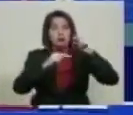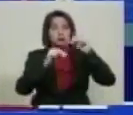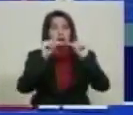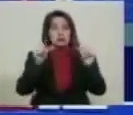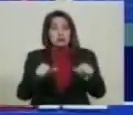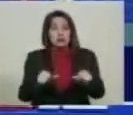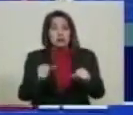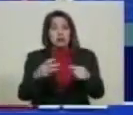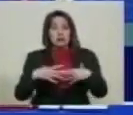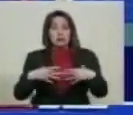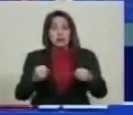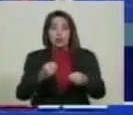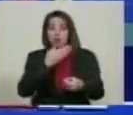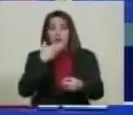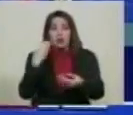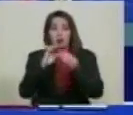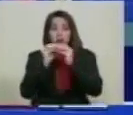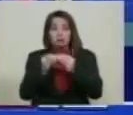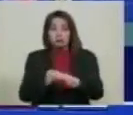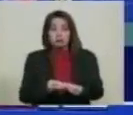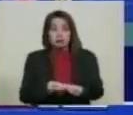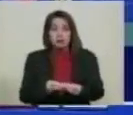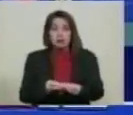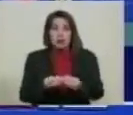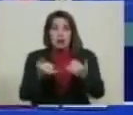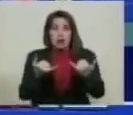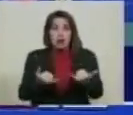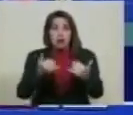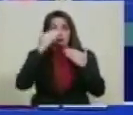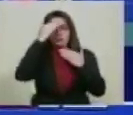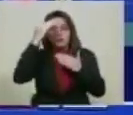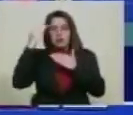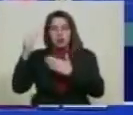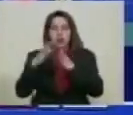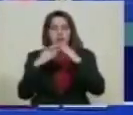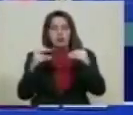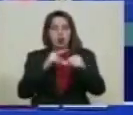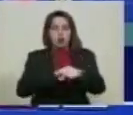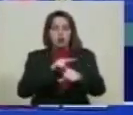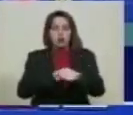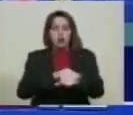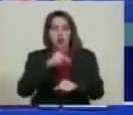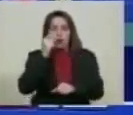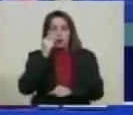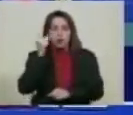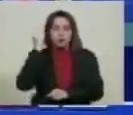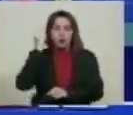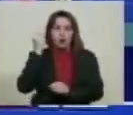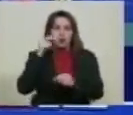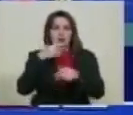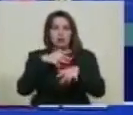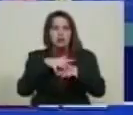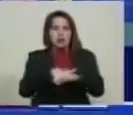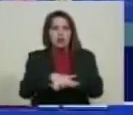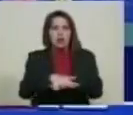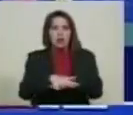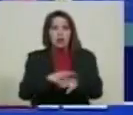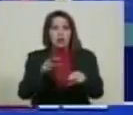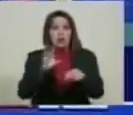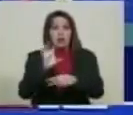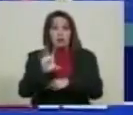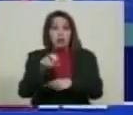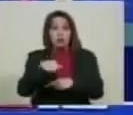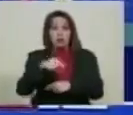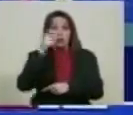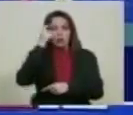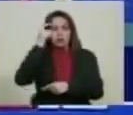de salud pública, valga hoy mi saludo a los médicos y médicas integrales de la patria en su día, hoy día